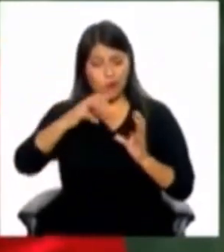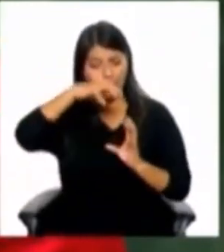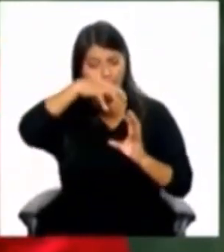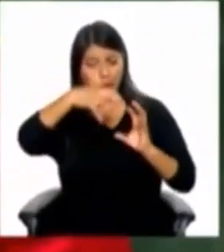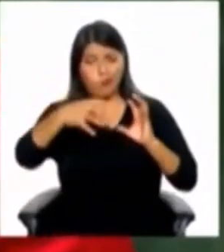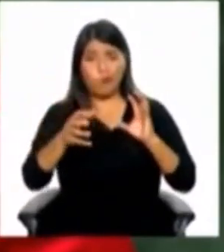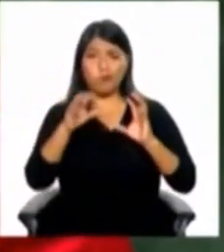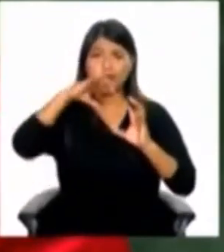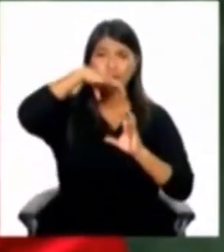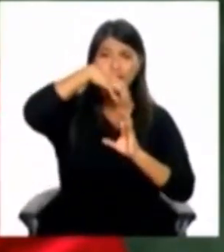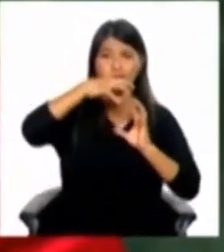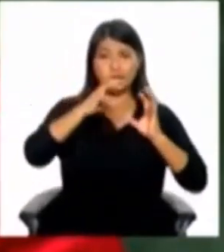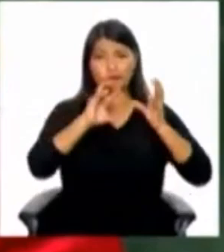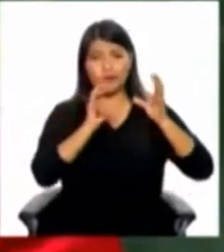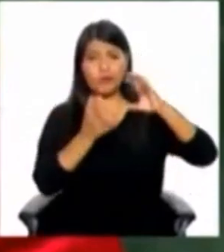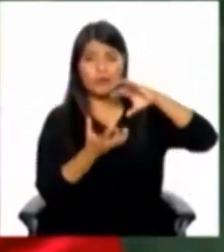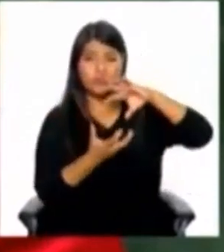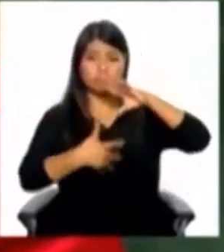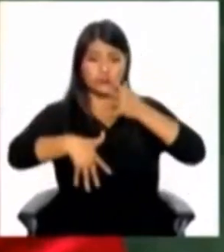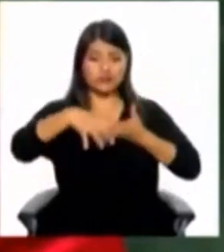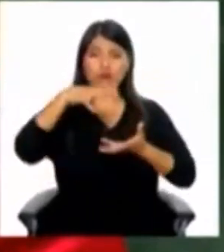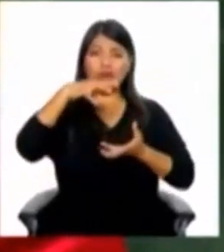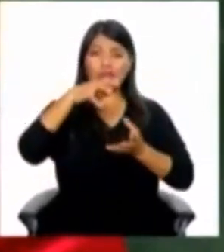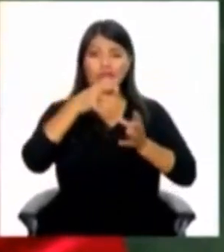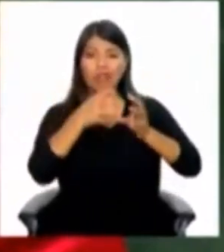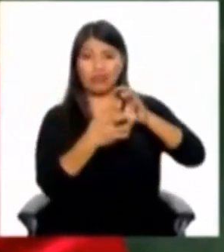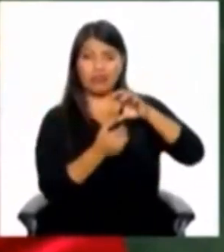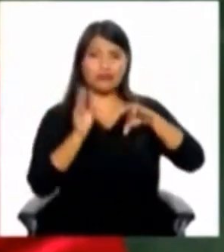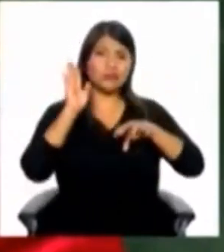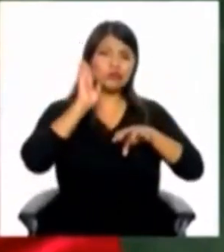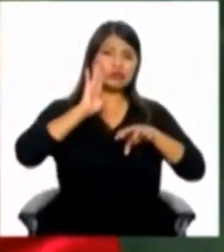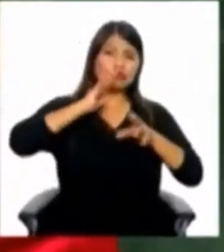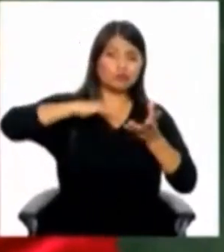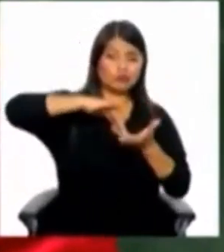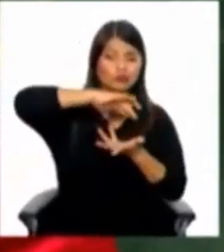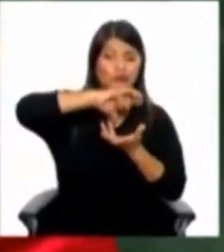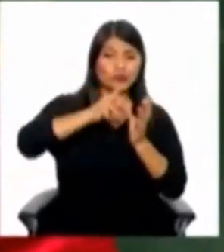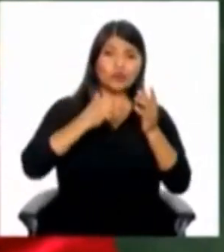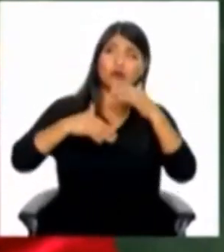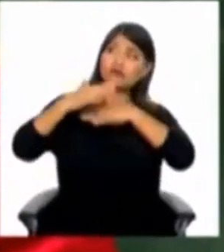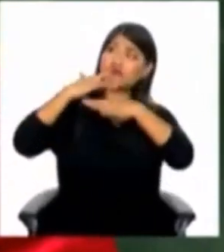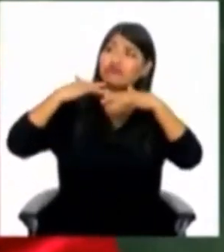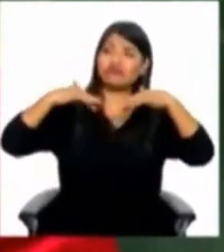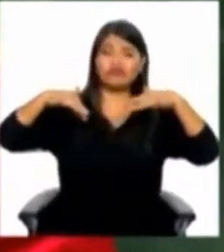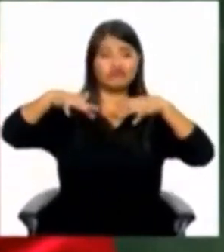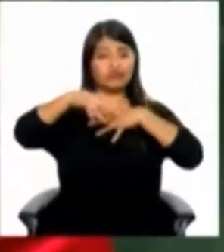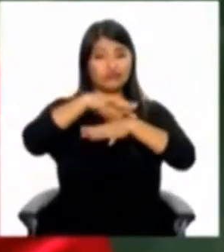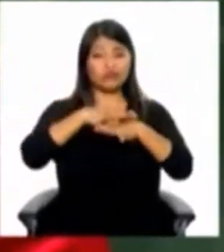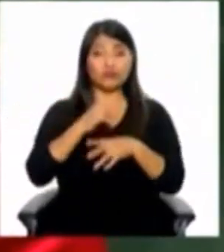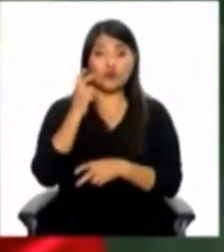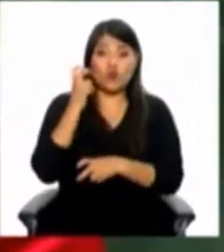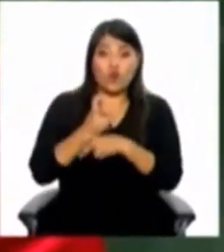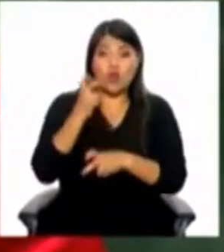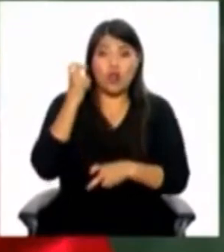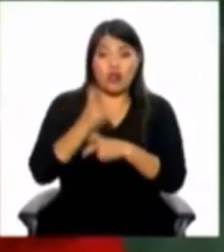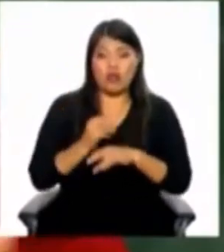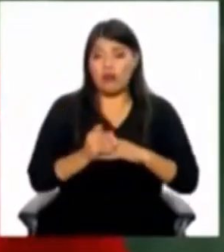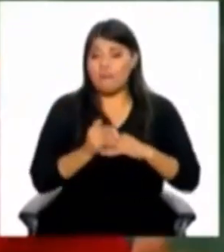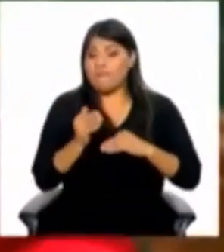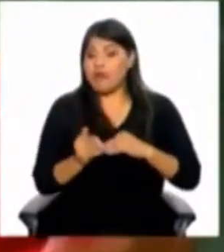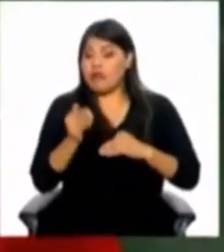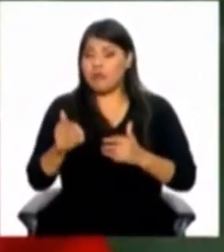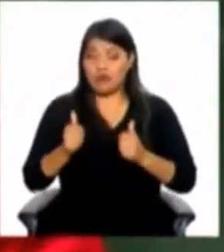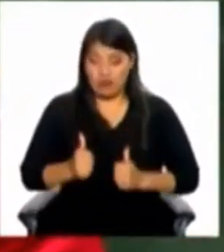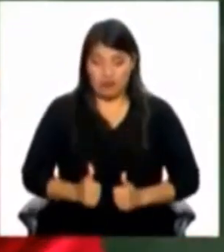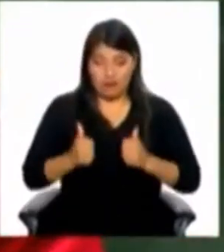la pérdida de la biodiversidad y la contaminación ponen en riesgo nuestra propia